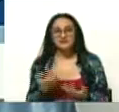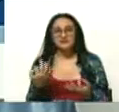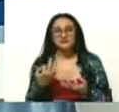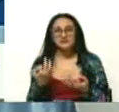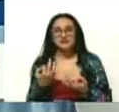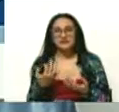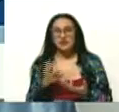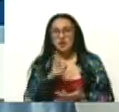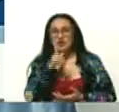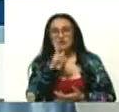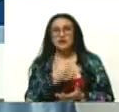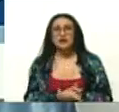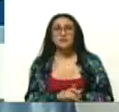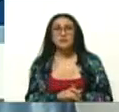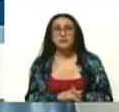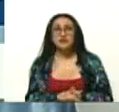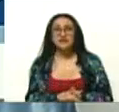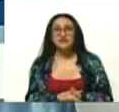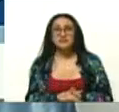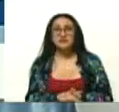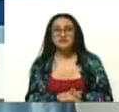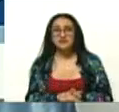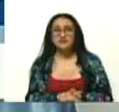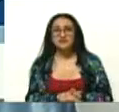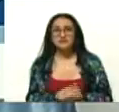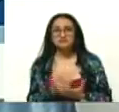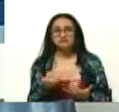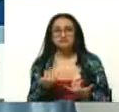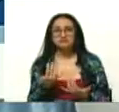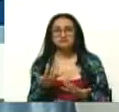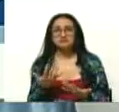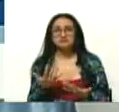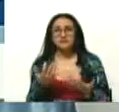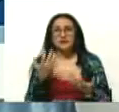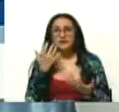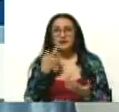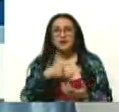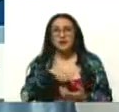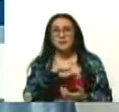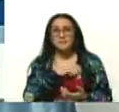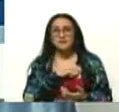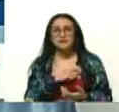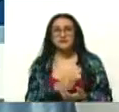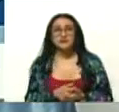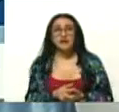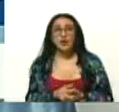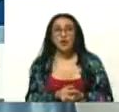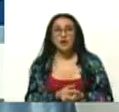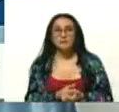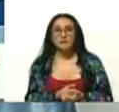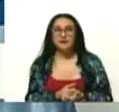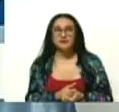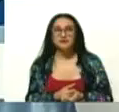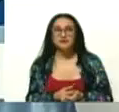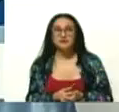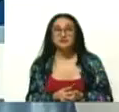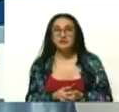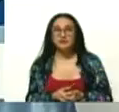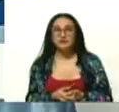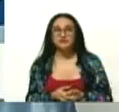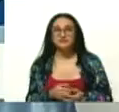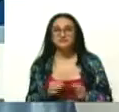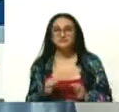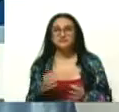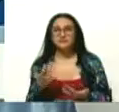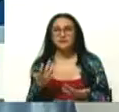asqueado, de una ministra en España que dijo que los derechos humanos de